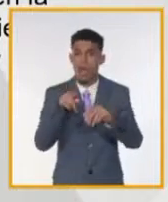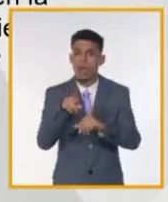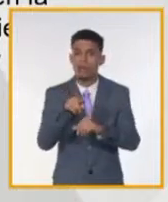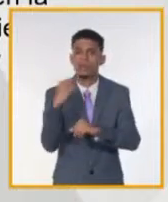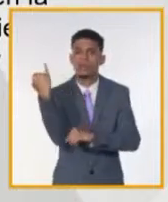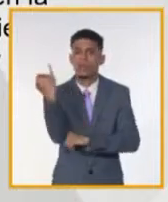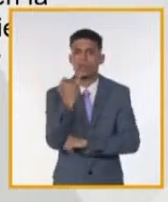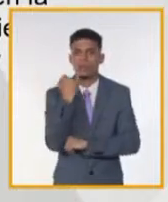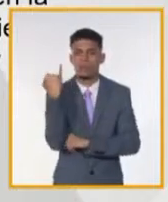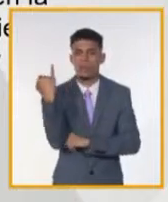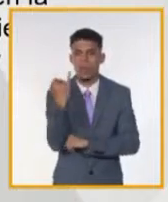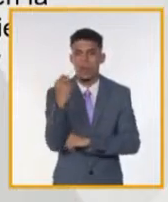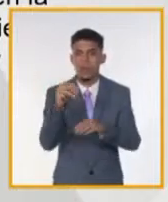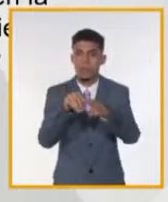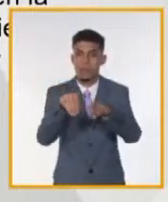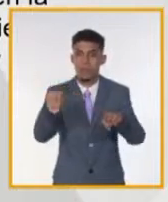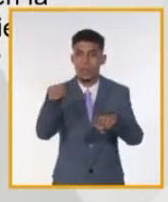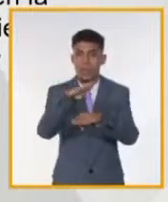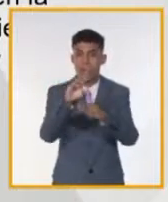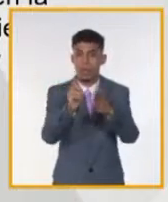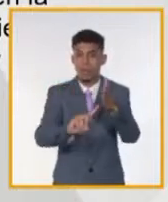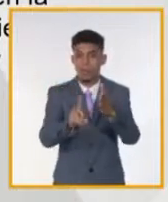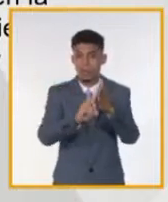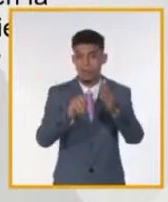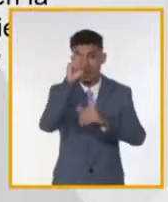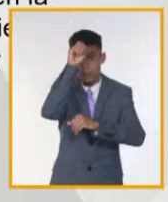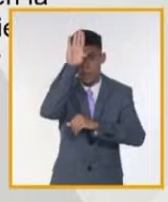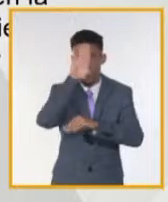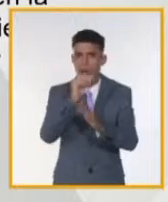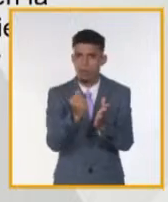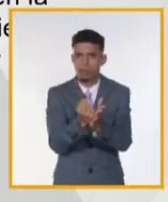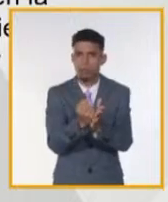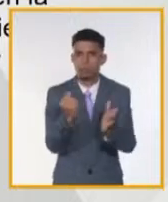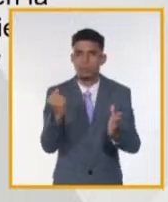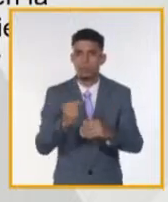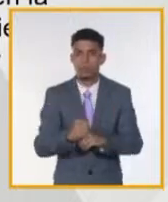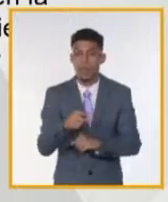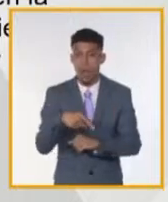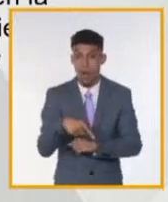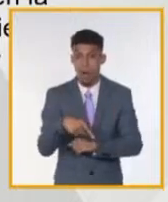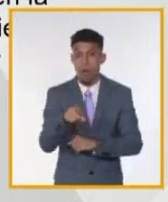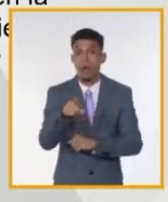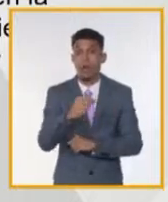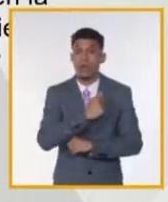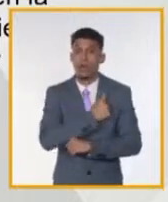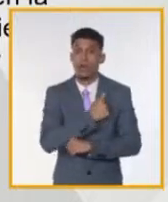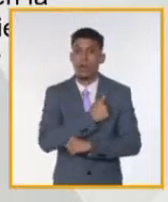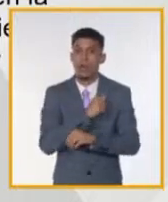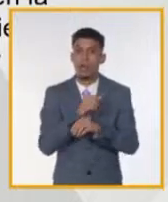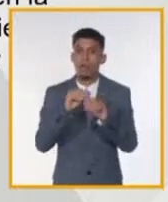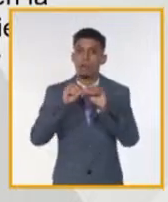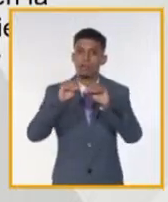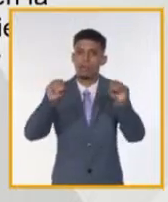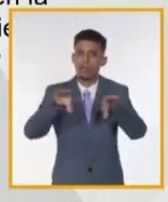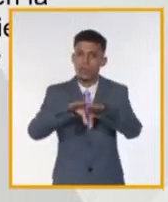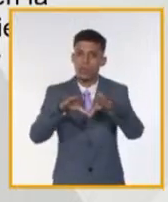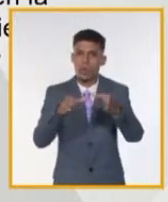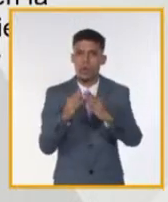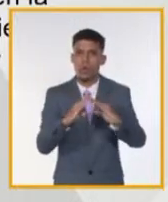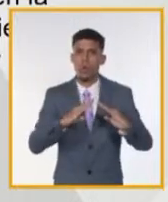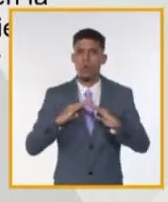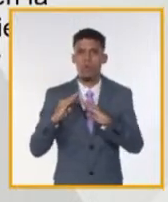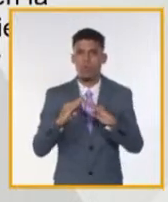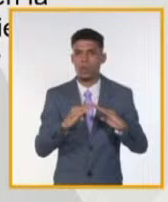es un evento del Ministerio de Energía y Minas. Y bueno, en esta ocasión queremos convocar a todas aquellas comunidades en el